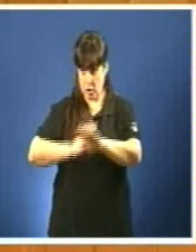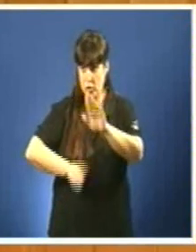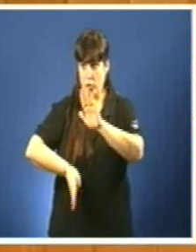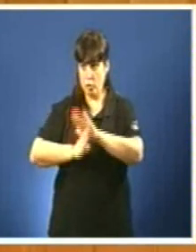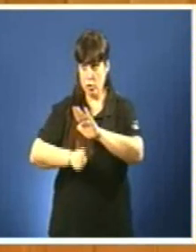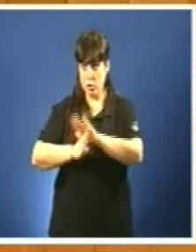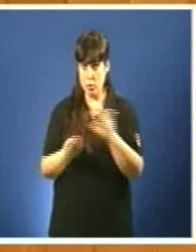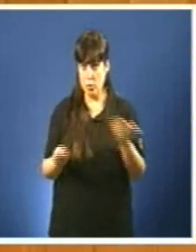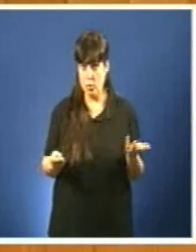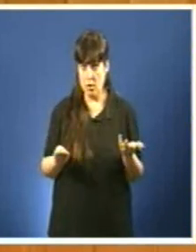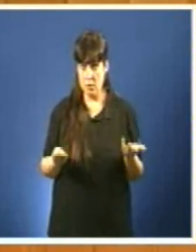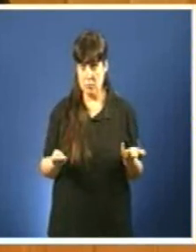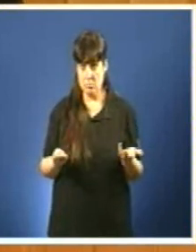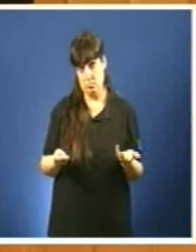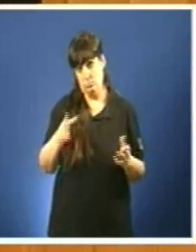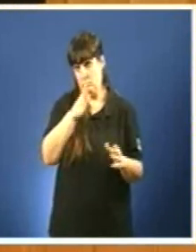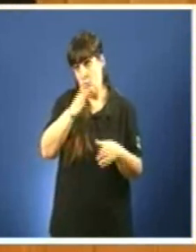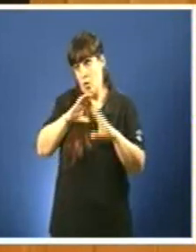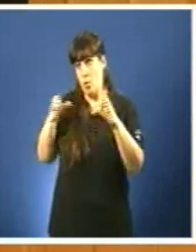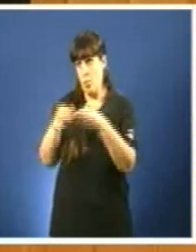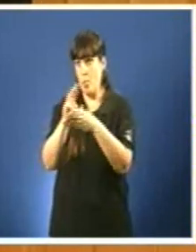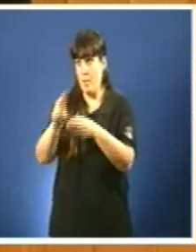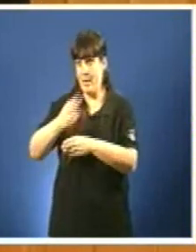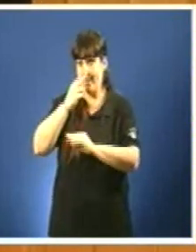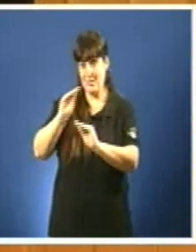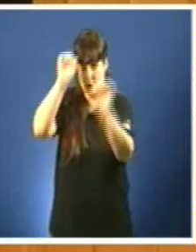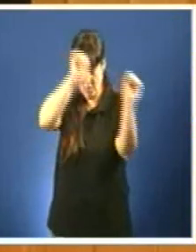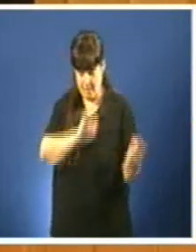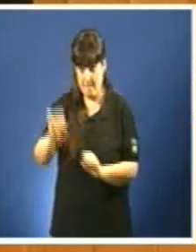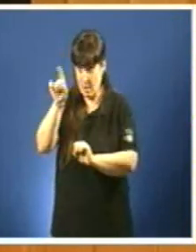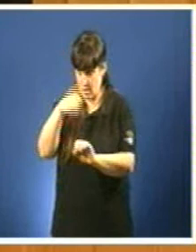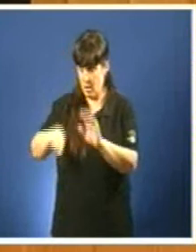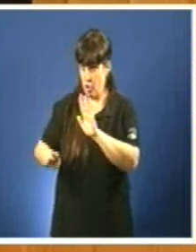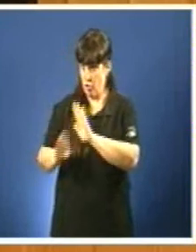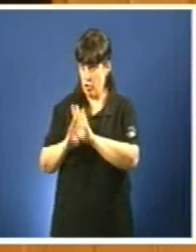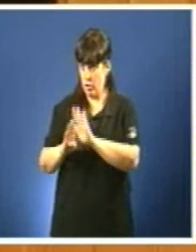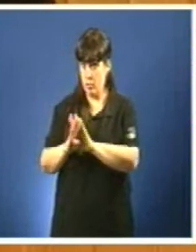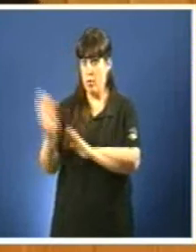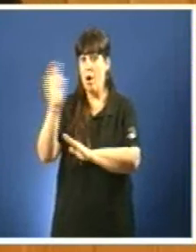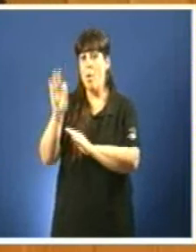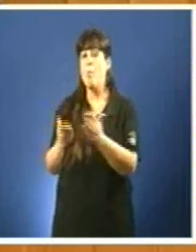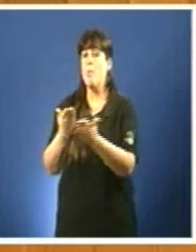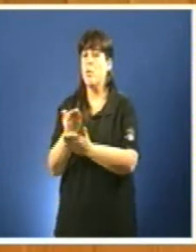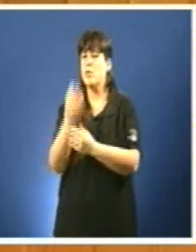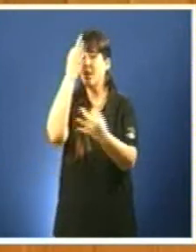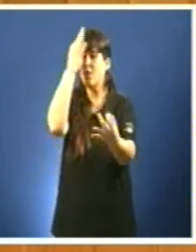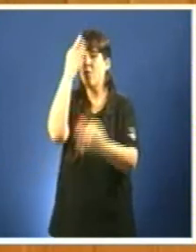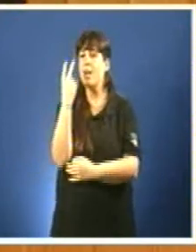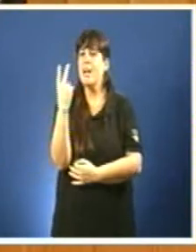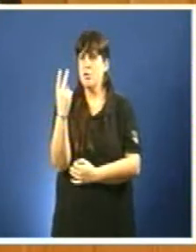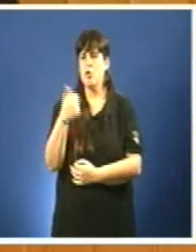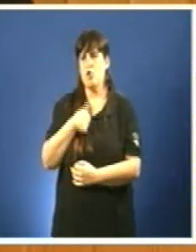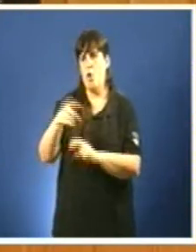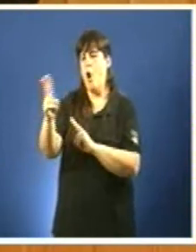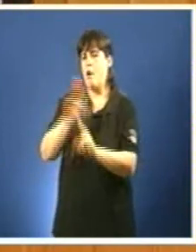dos intereses partidistas do Partido Popular, pero pídolle tamén que se pronuncie sobre outras dúas propostas concretas que formulamos.